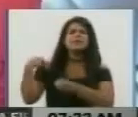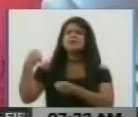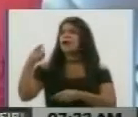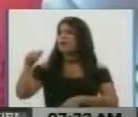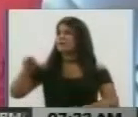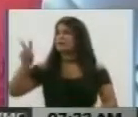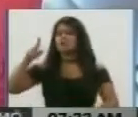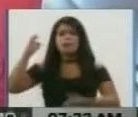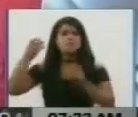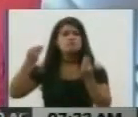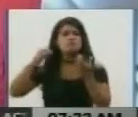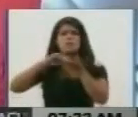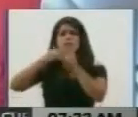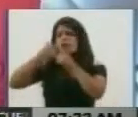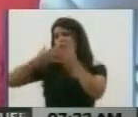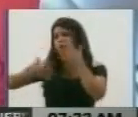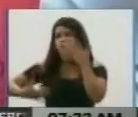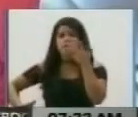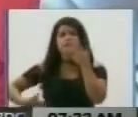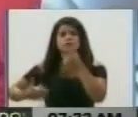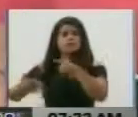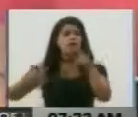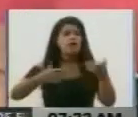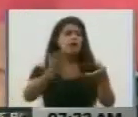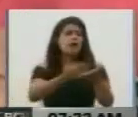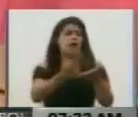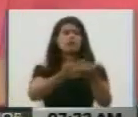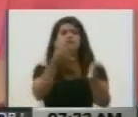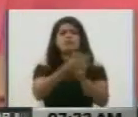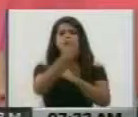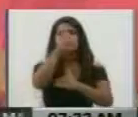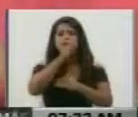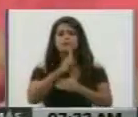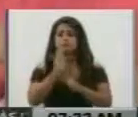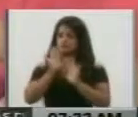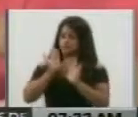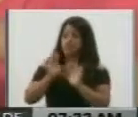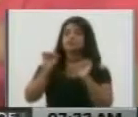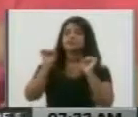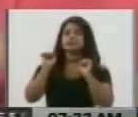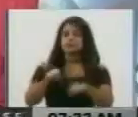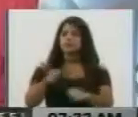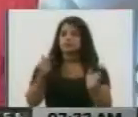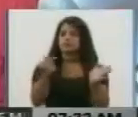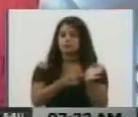tú editando un libro sobre Brasil. Pues sí, porque